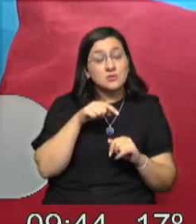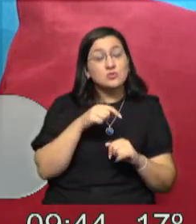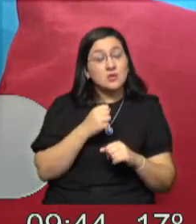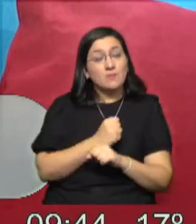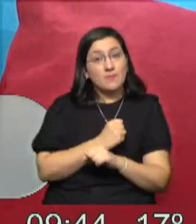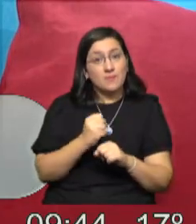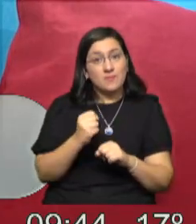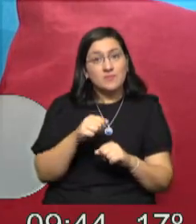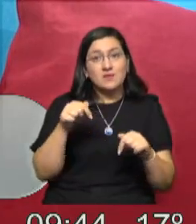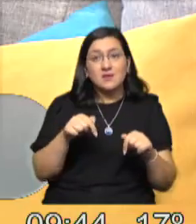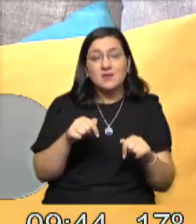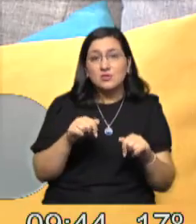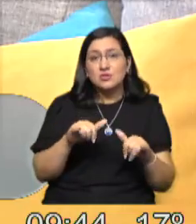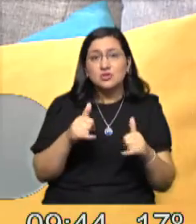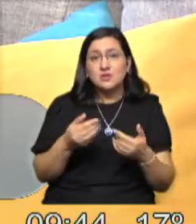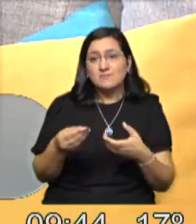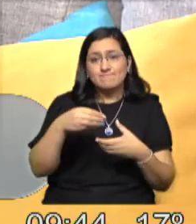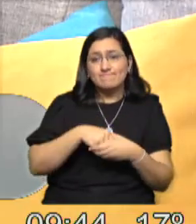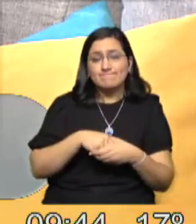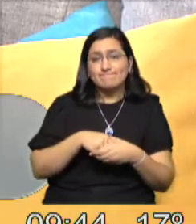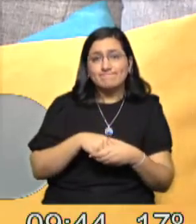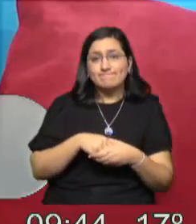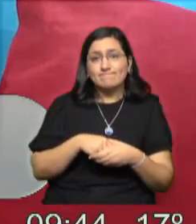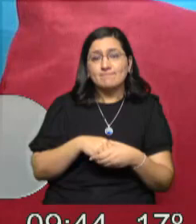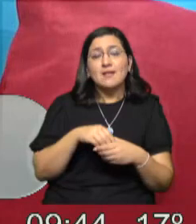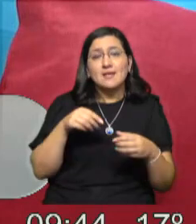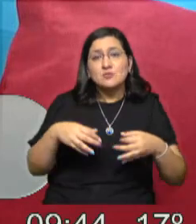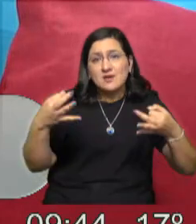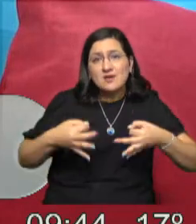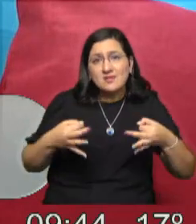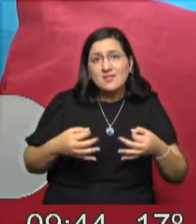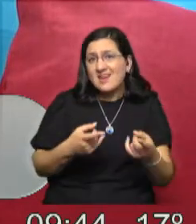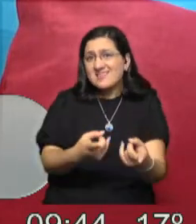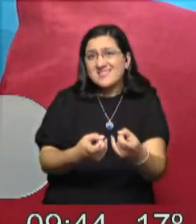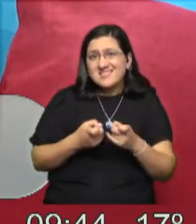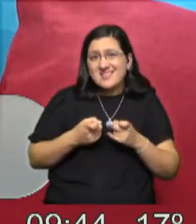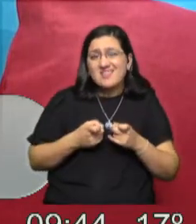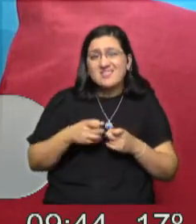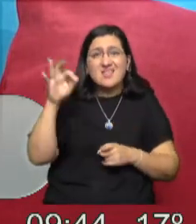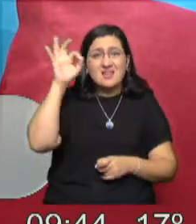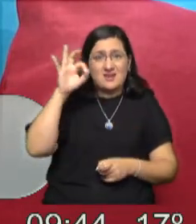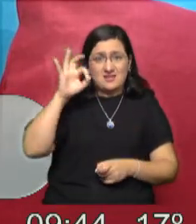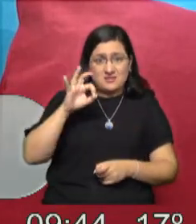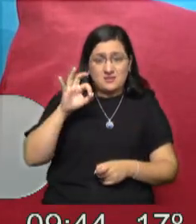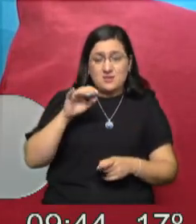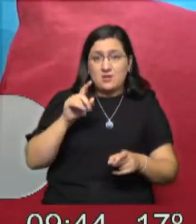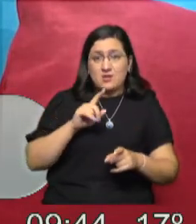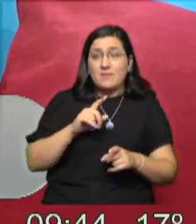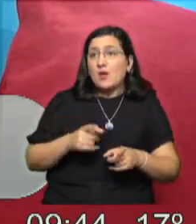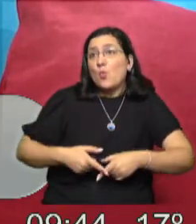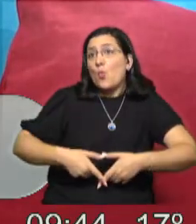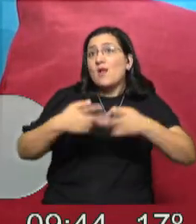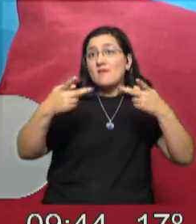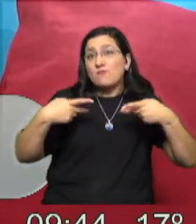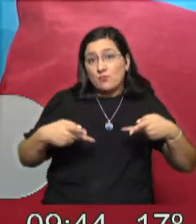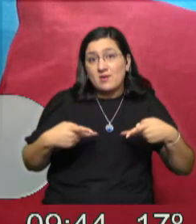concretar, de que esto ya esté institucionalizado, porque exacto, es una realidad la necesidad del inglés, no solamente para cualquier futbolista, pero estamos